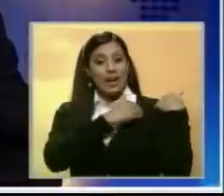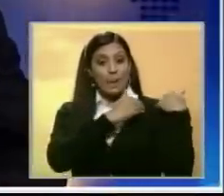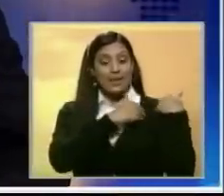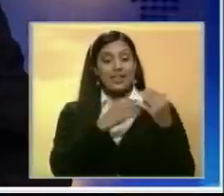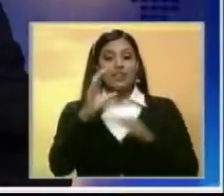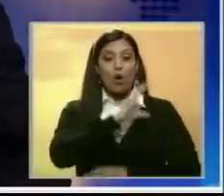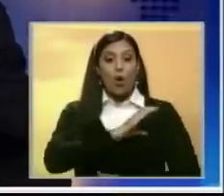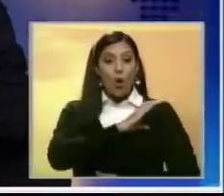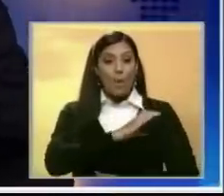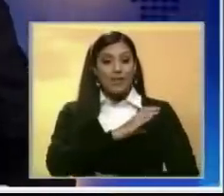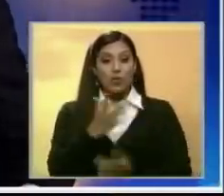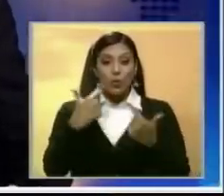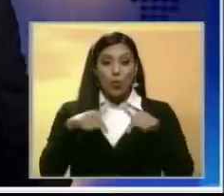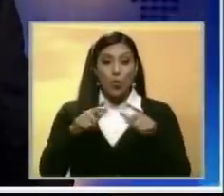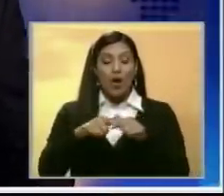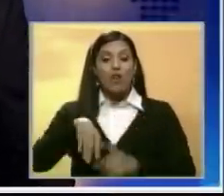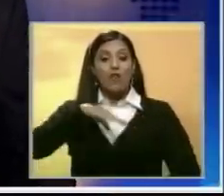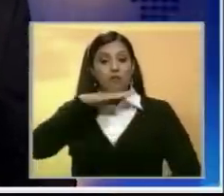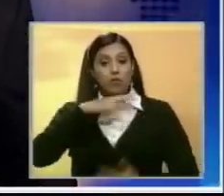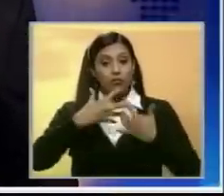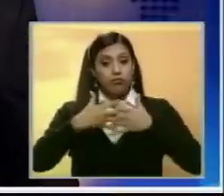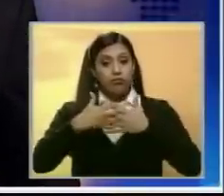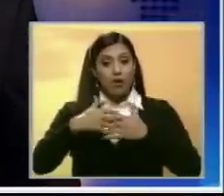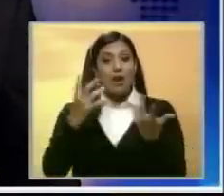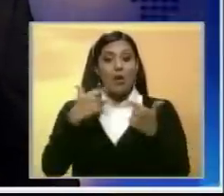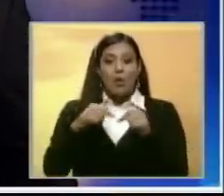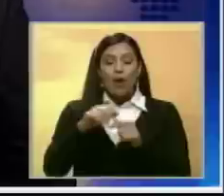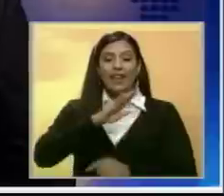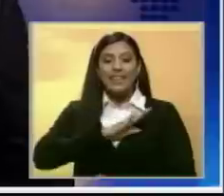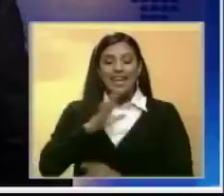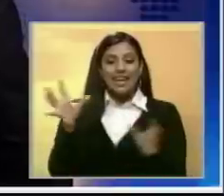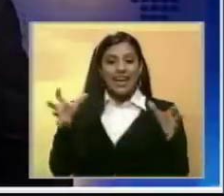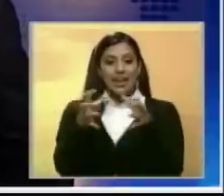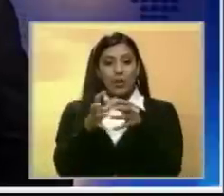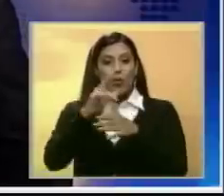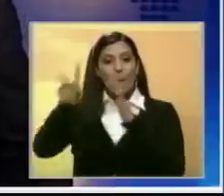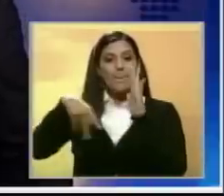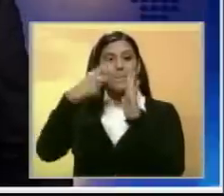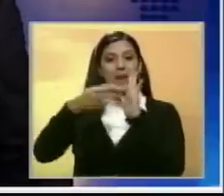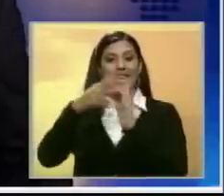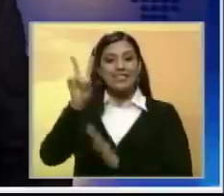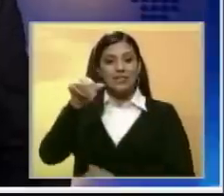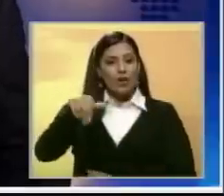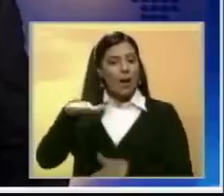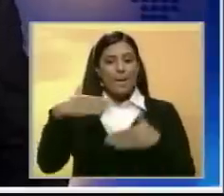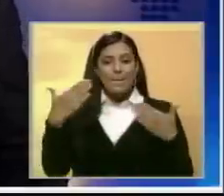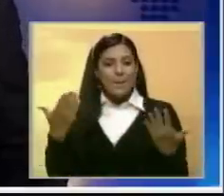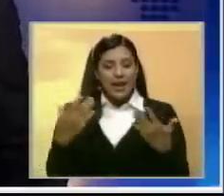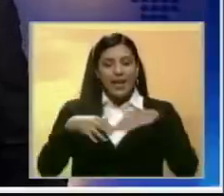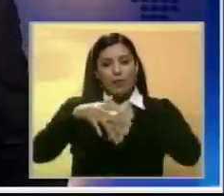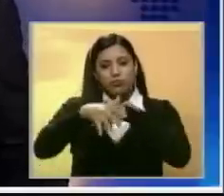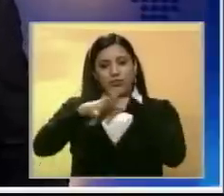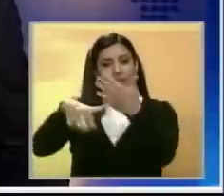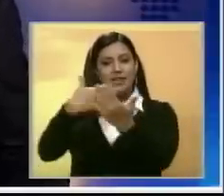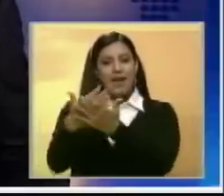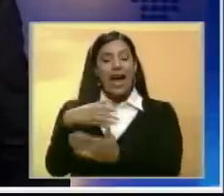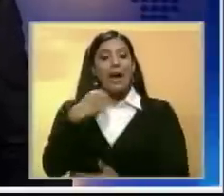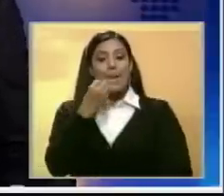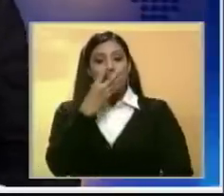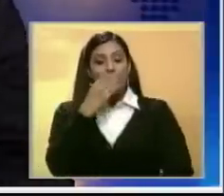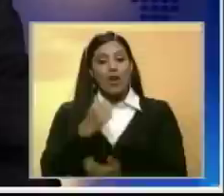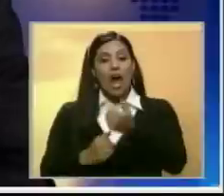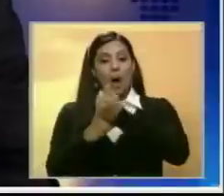representantes de los comités locales de abastecimiento y producción CLAP se encuentran reunidos en Plaza Venezuela, aquí en Caracas, para marchar hasta Miraflores en